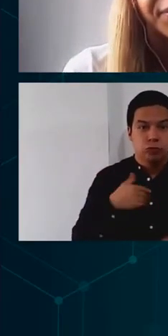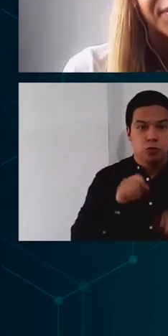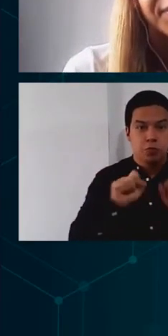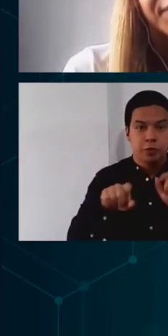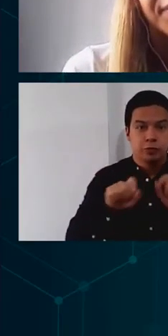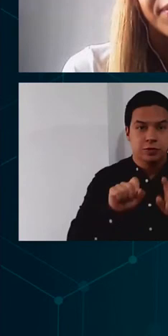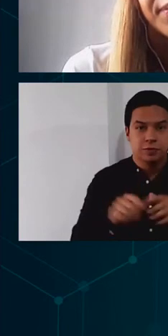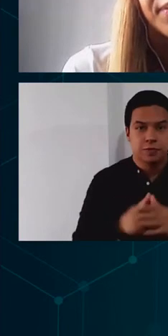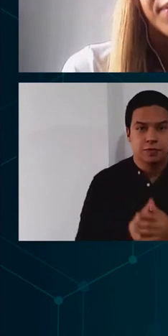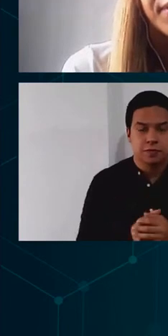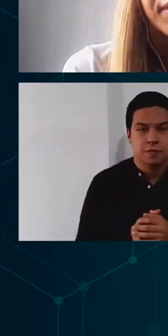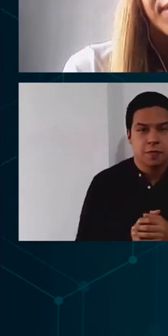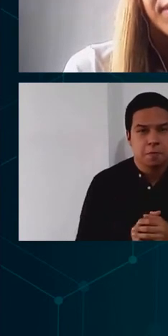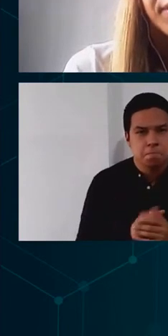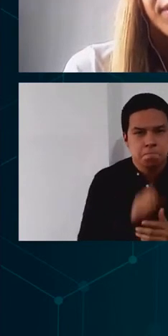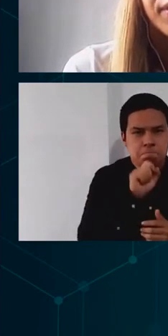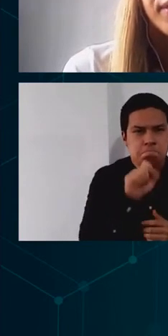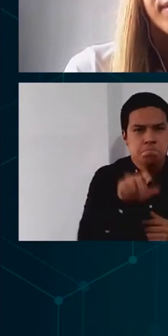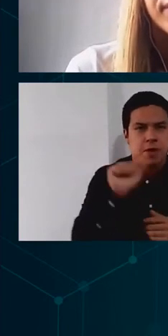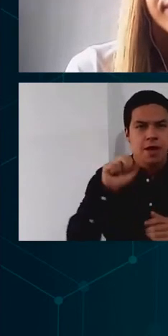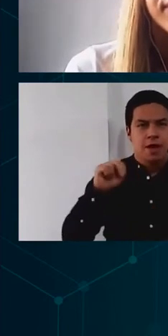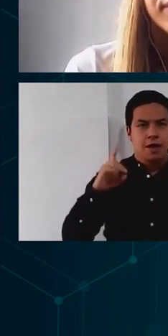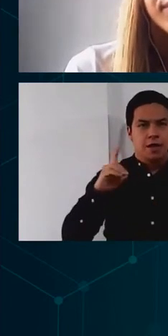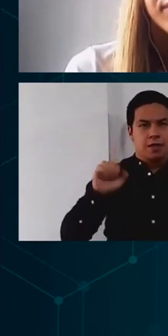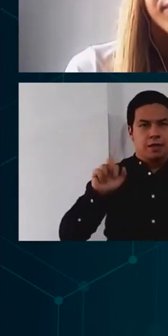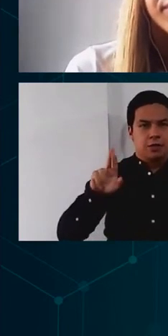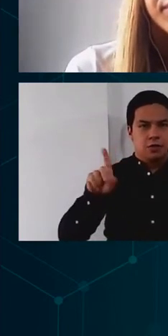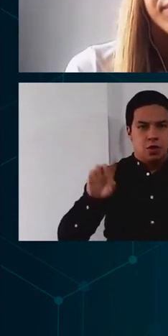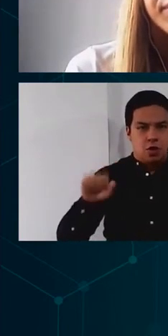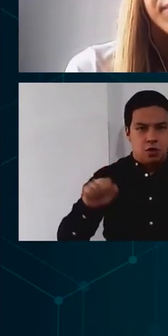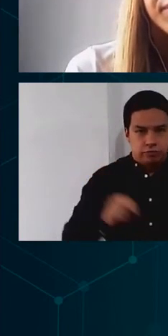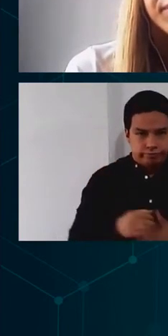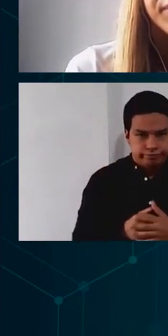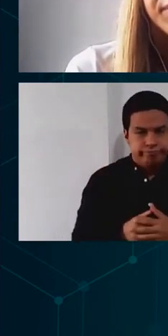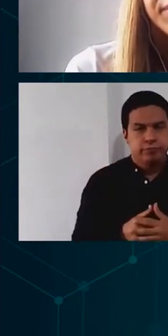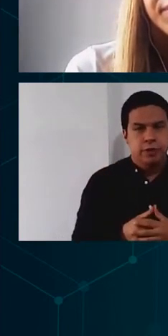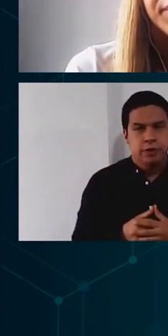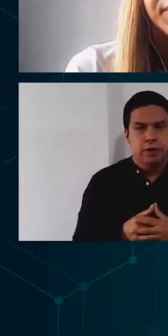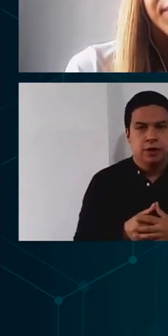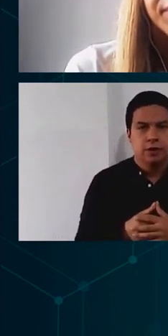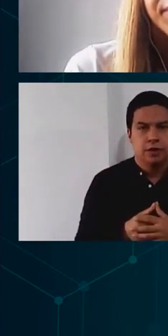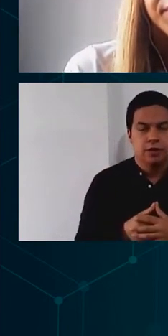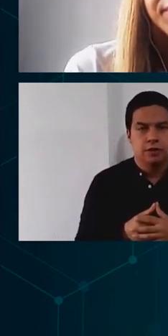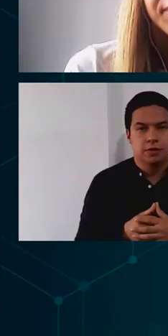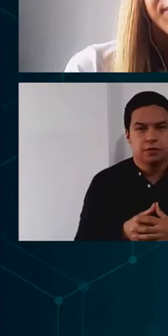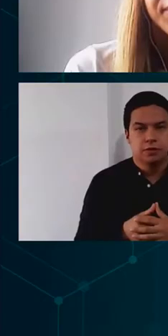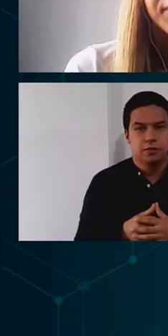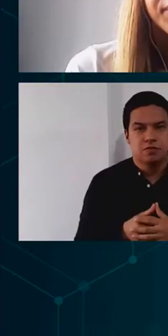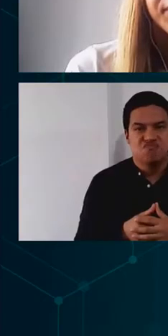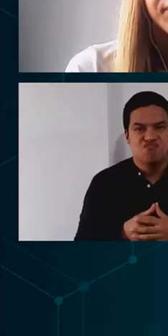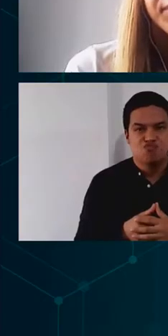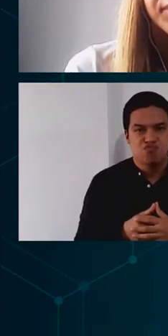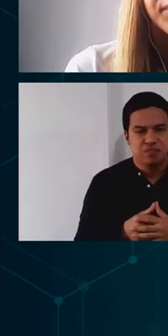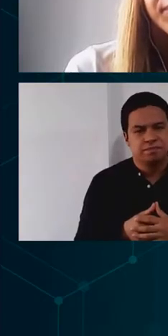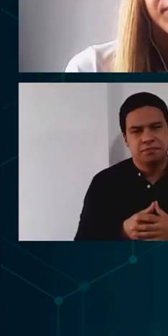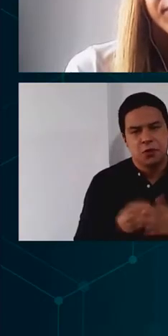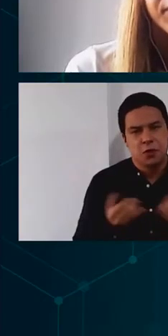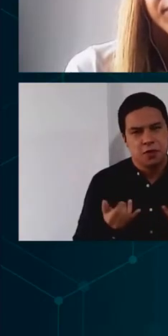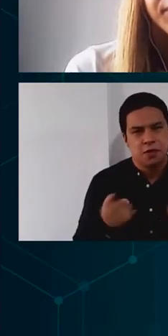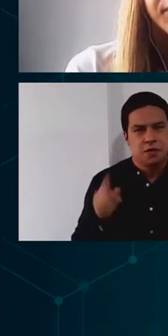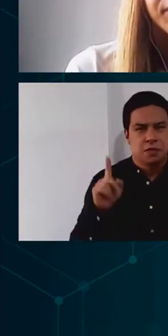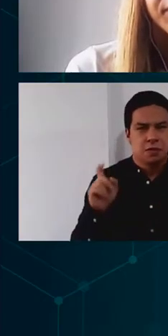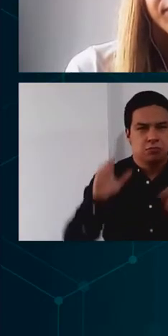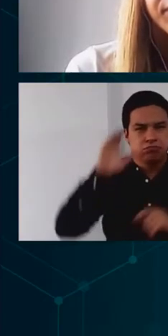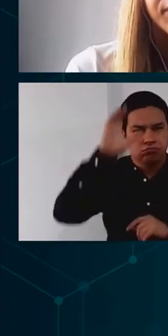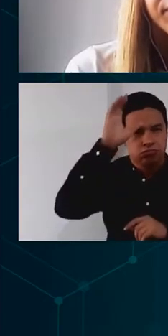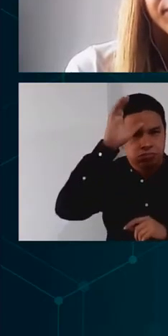Dale, Andrés. Bueno, Anderson, como decía Claudia ahorita, pues esta etapa es más un tema de conocimiento, de conocer como